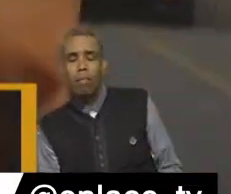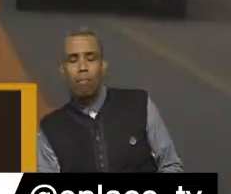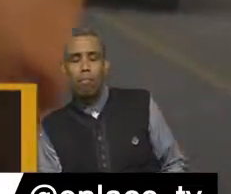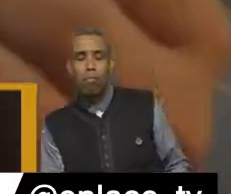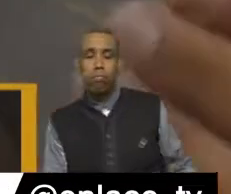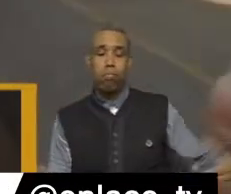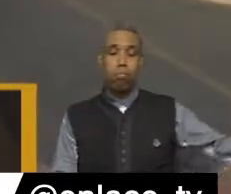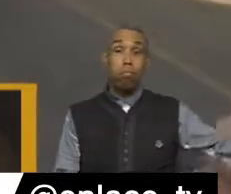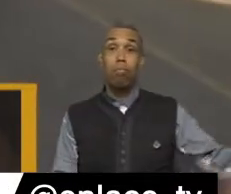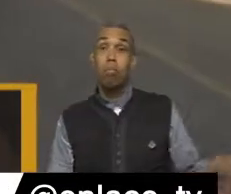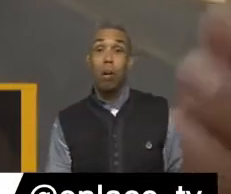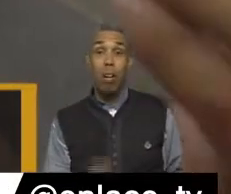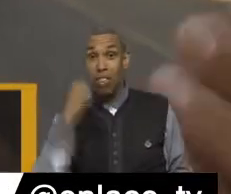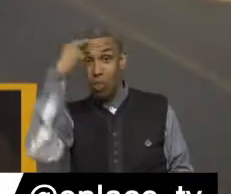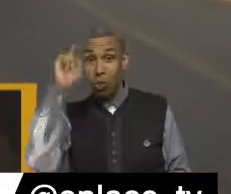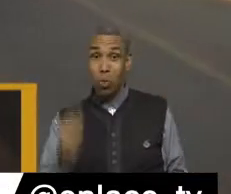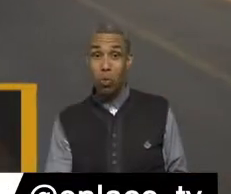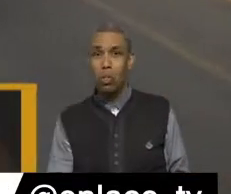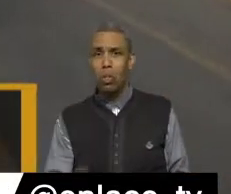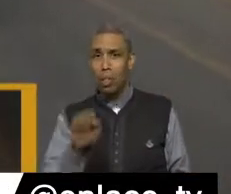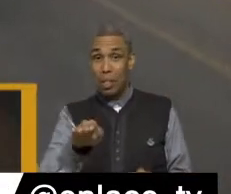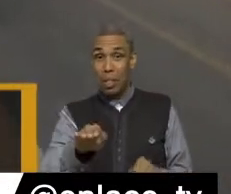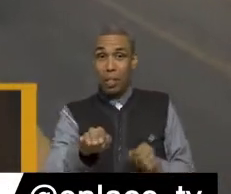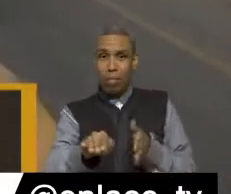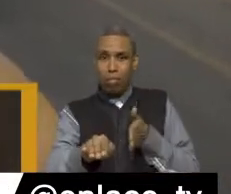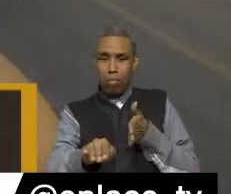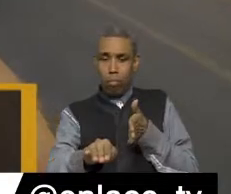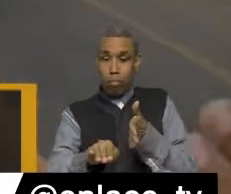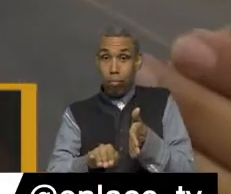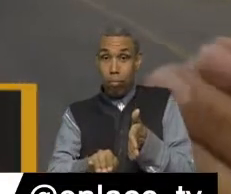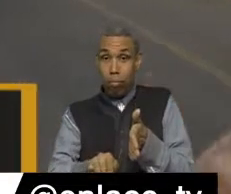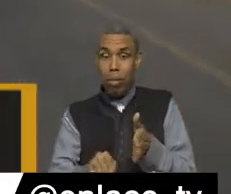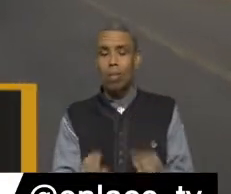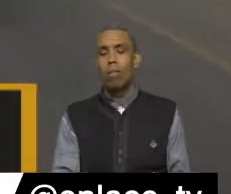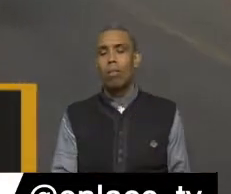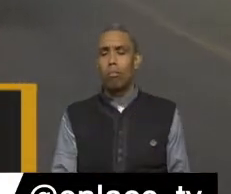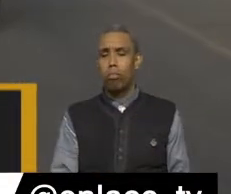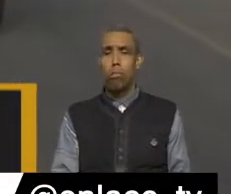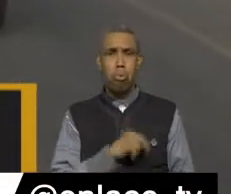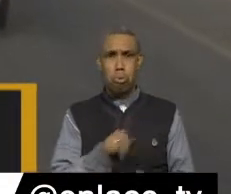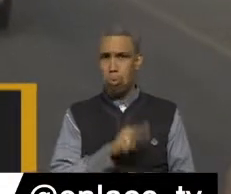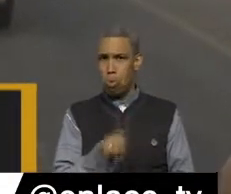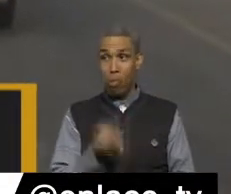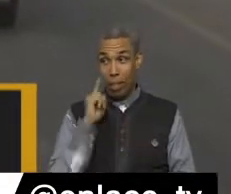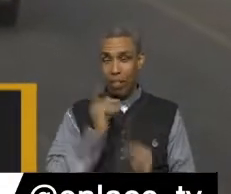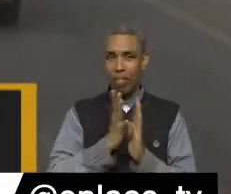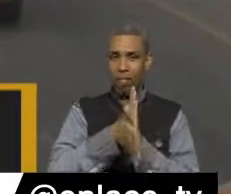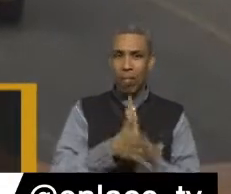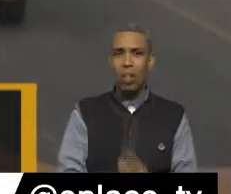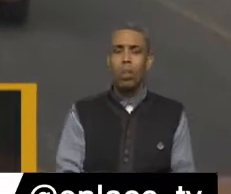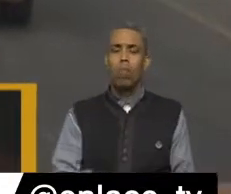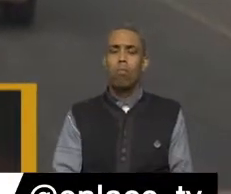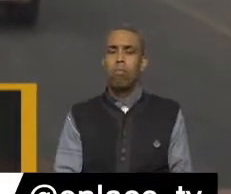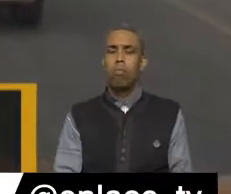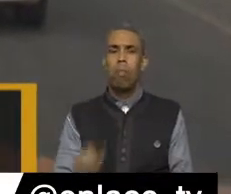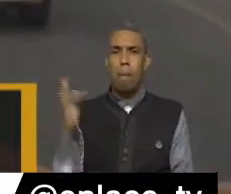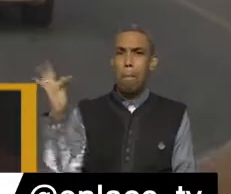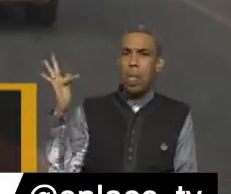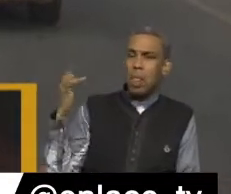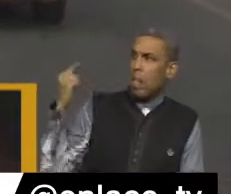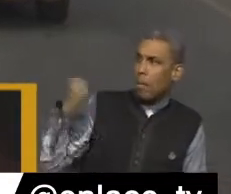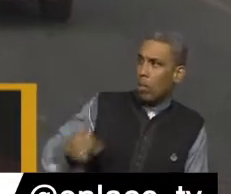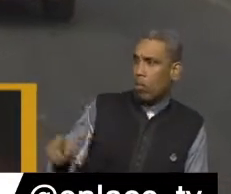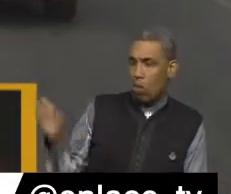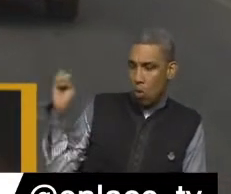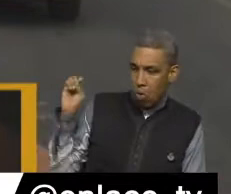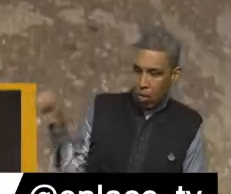vía, iba saliendo de mi casa con mi tía a hacerle un mandado y yo venía y el señor estaba reparando el carro en